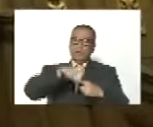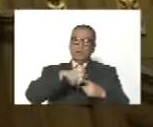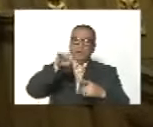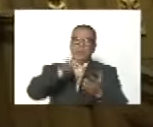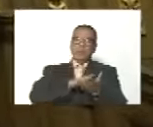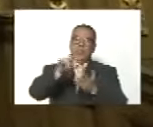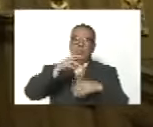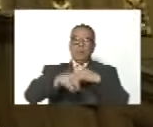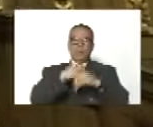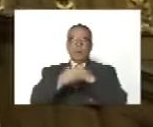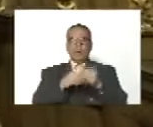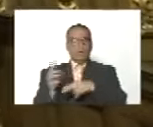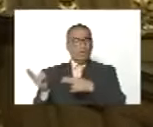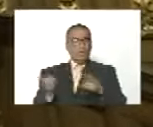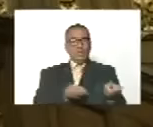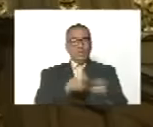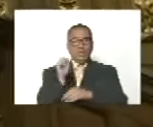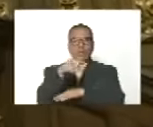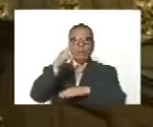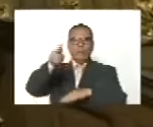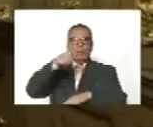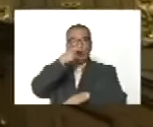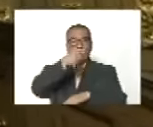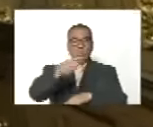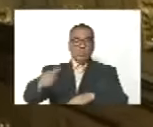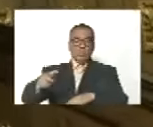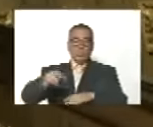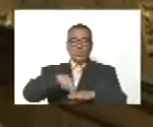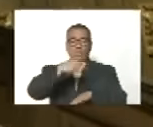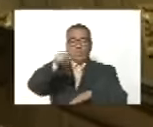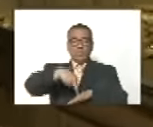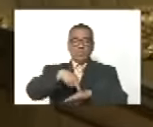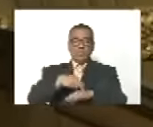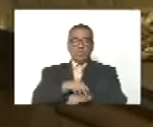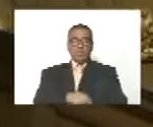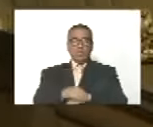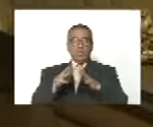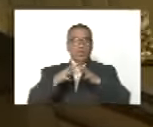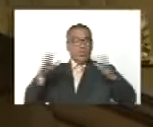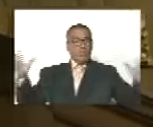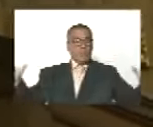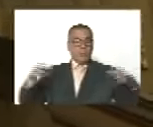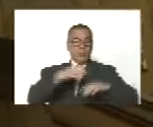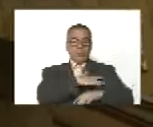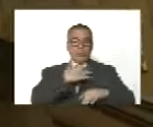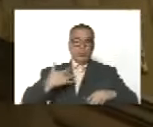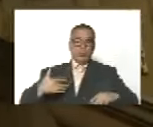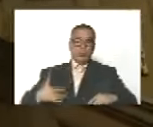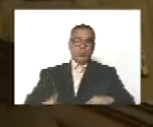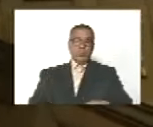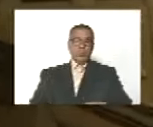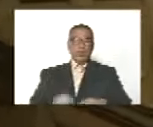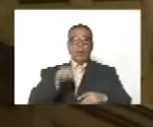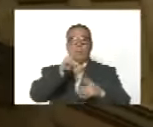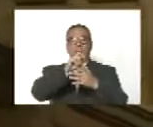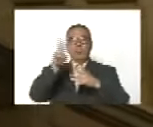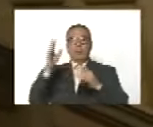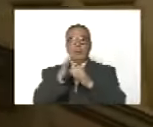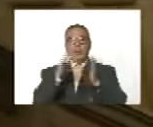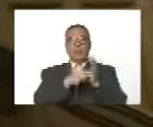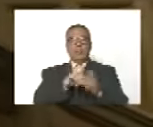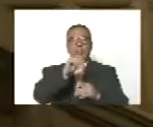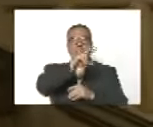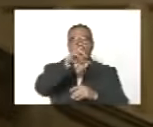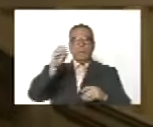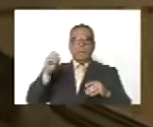que sostuvimos por invitación de la Asamblea Popular Nacional al gigante asiático, del 22 de abril al